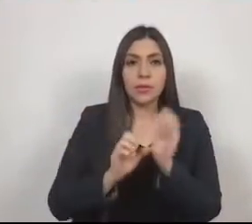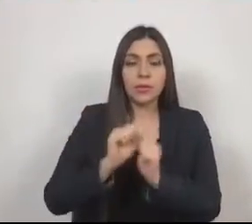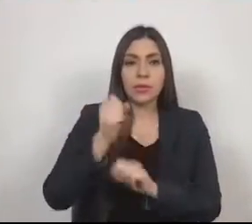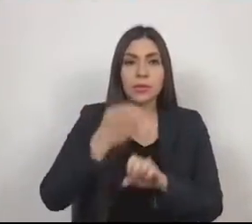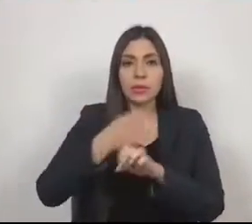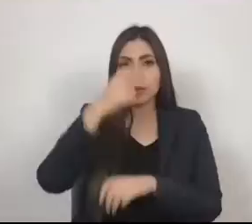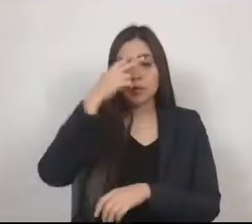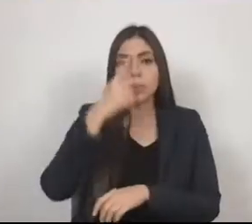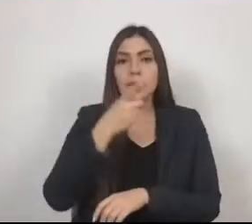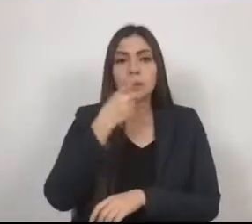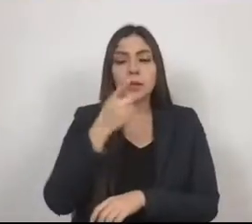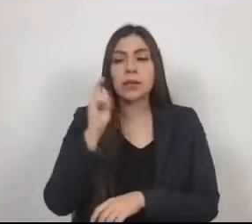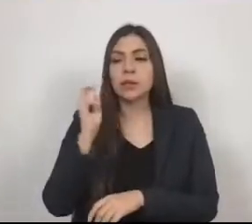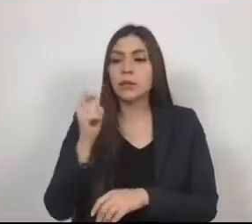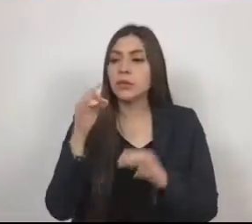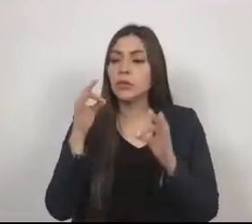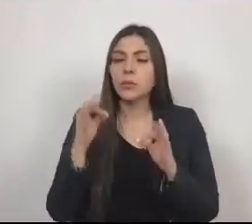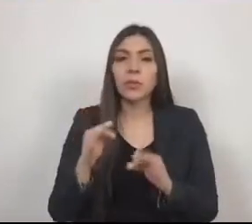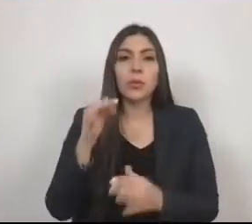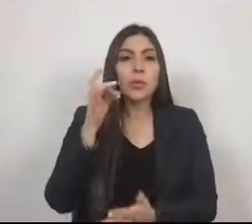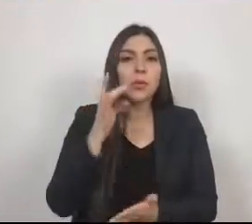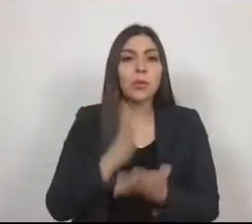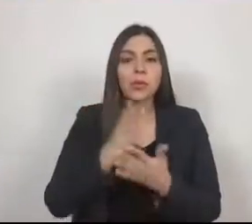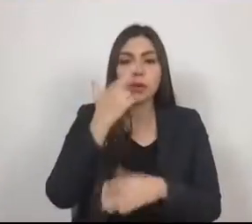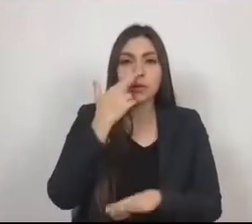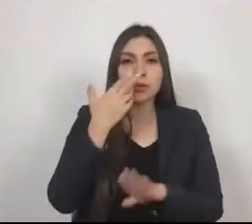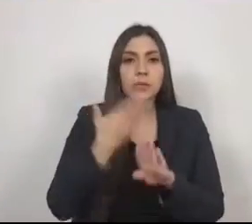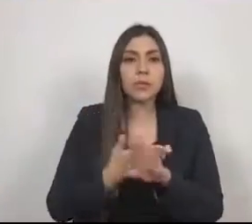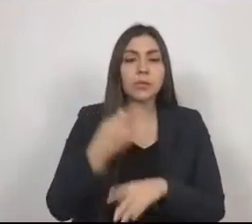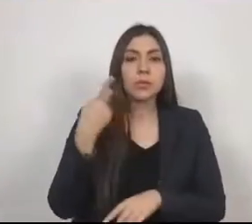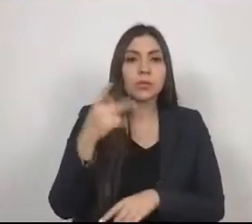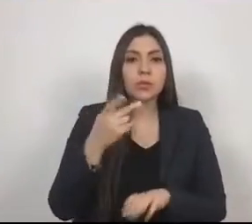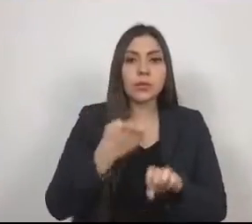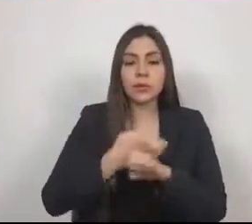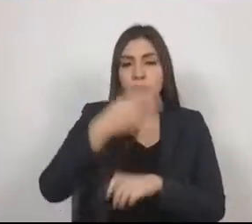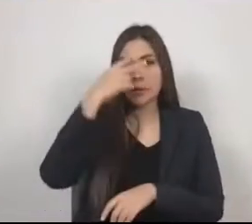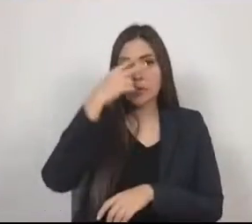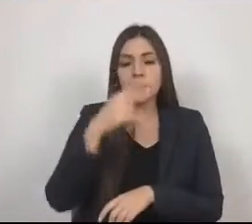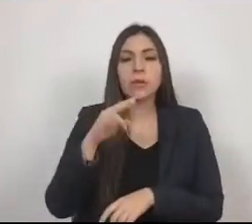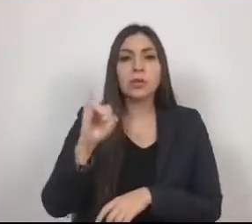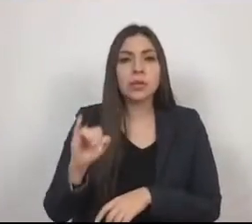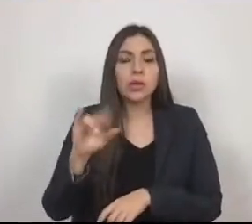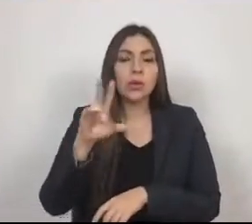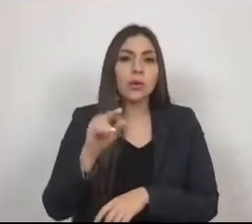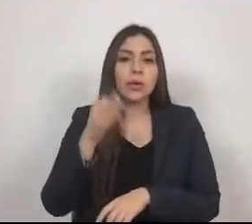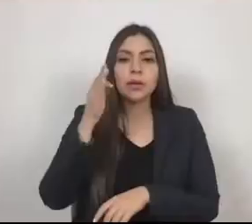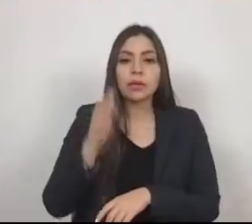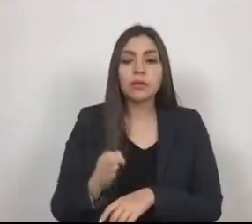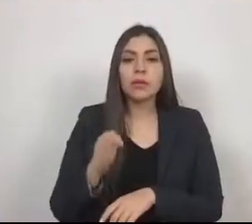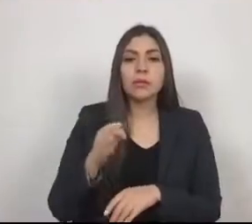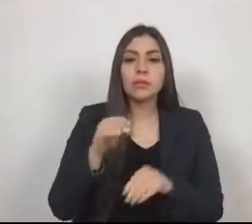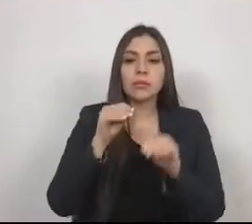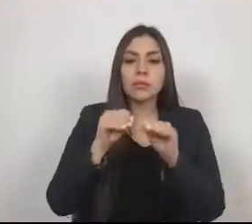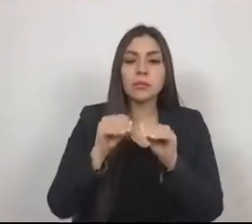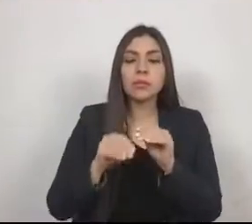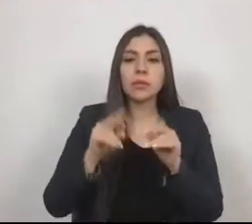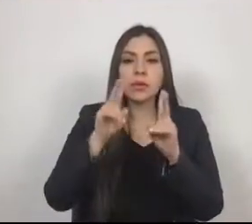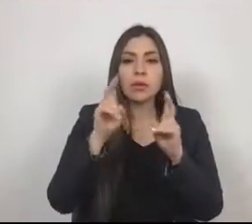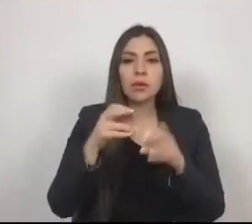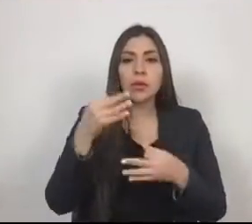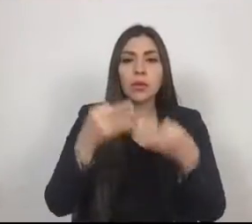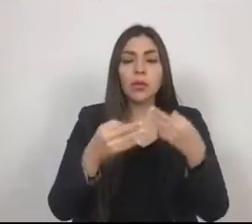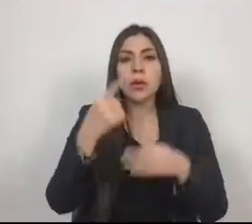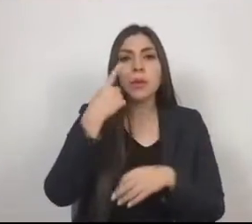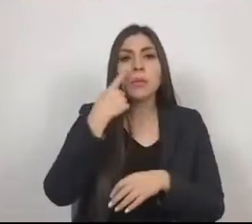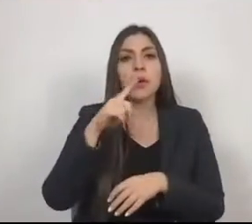como facultad exclusiva de la legislatura del Estado autorizar actos jurídicos que impliquen la transmisión del dominio de los bienes